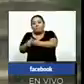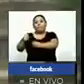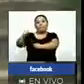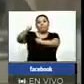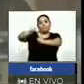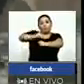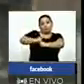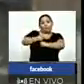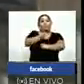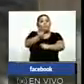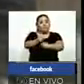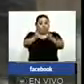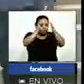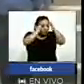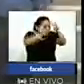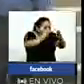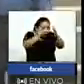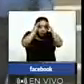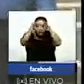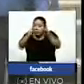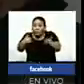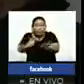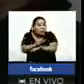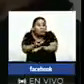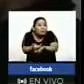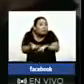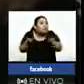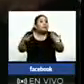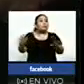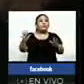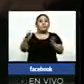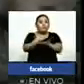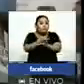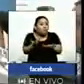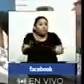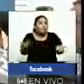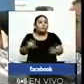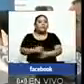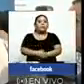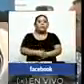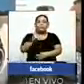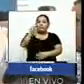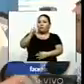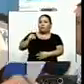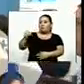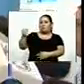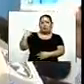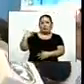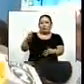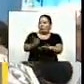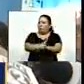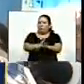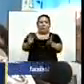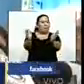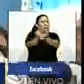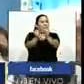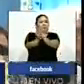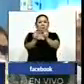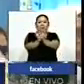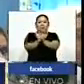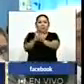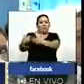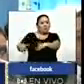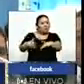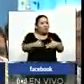la Fuerza Armada estarán atentos a intervenir ante cualquier eventualidad. El año pasado no tuvimos ningún incidente en ninguna de las actividades